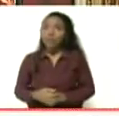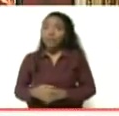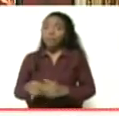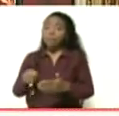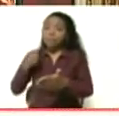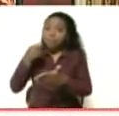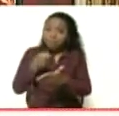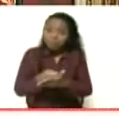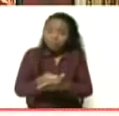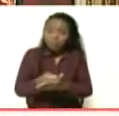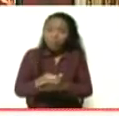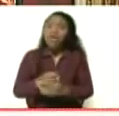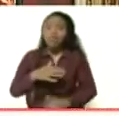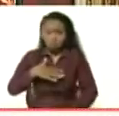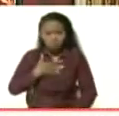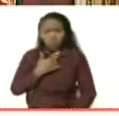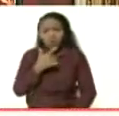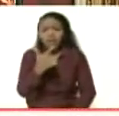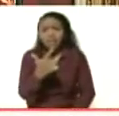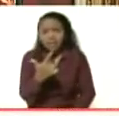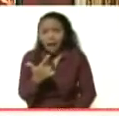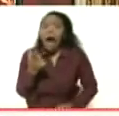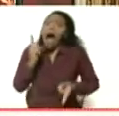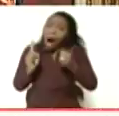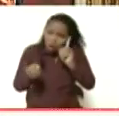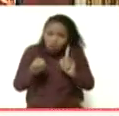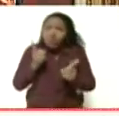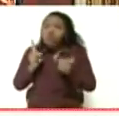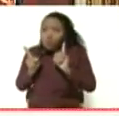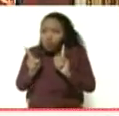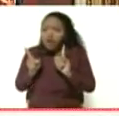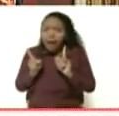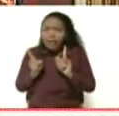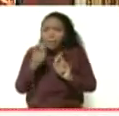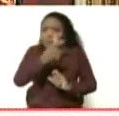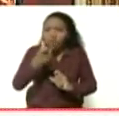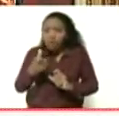pagos. Y puedo decir, pese a algunas perturbaciones que hubo,